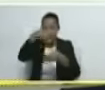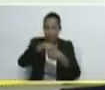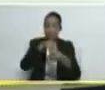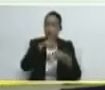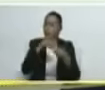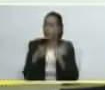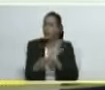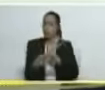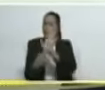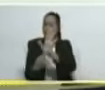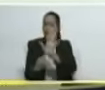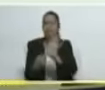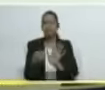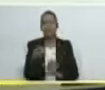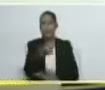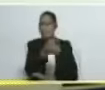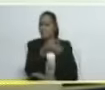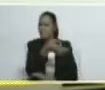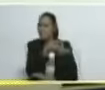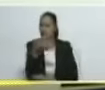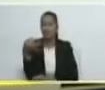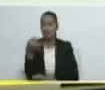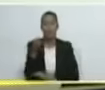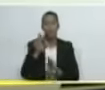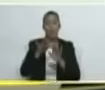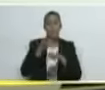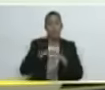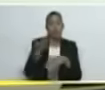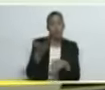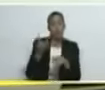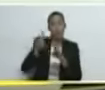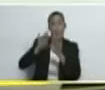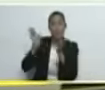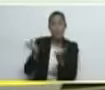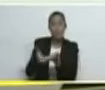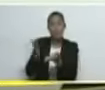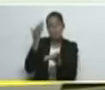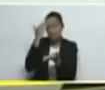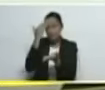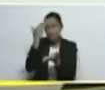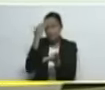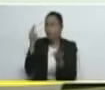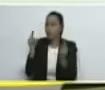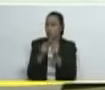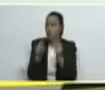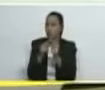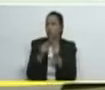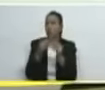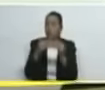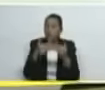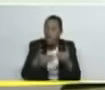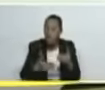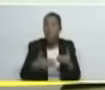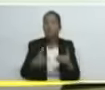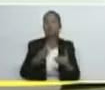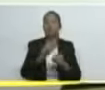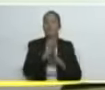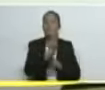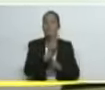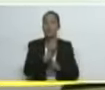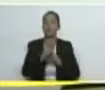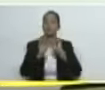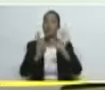bien. Por eso el mundo sabe, el mundo conoce que estas elecciones del 28 de